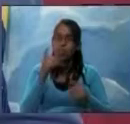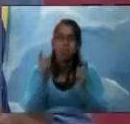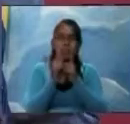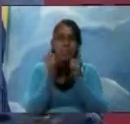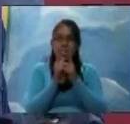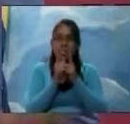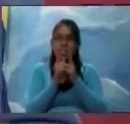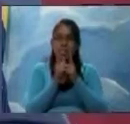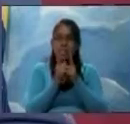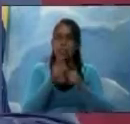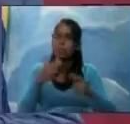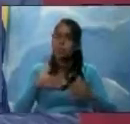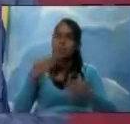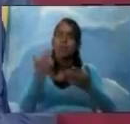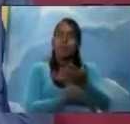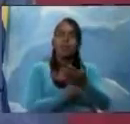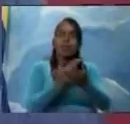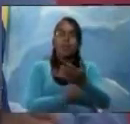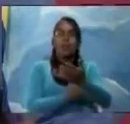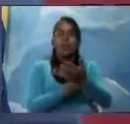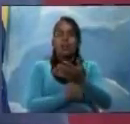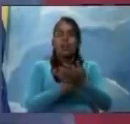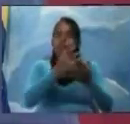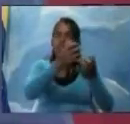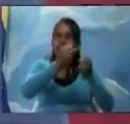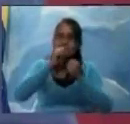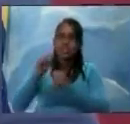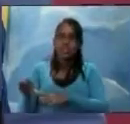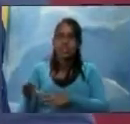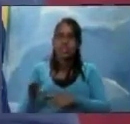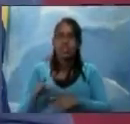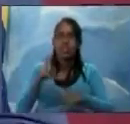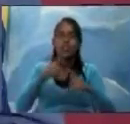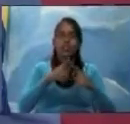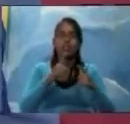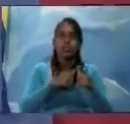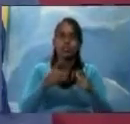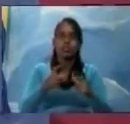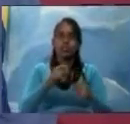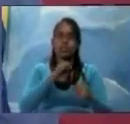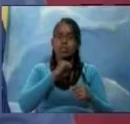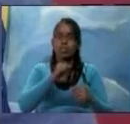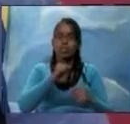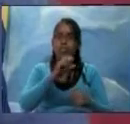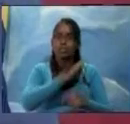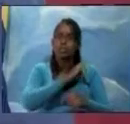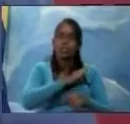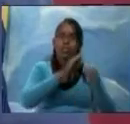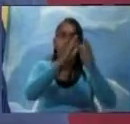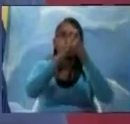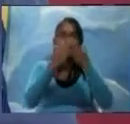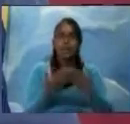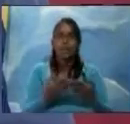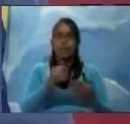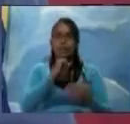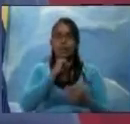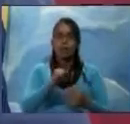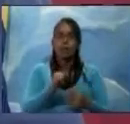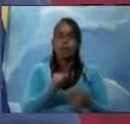pequeño, mi hermano, se lo va a quitar. Entonces, es menester de agarrar la palabra del